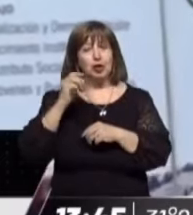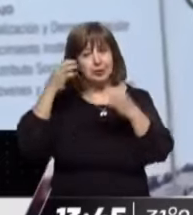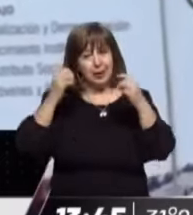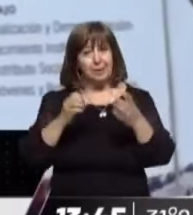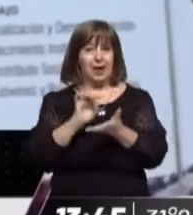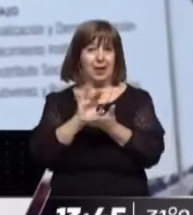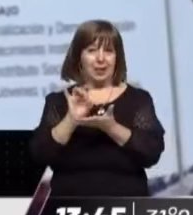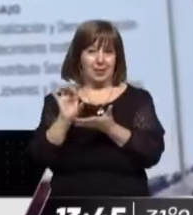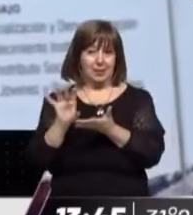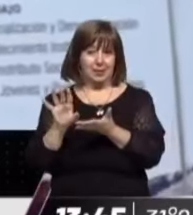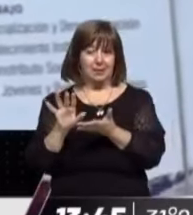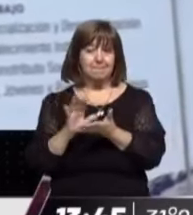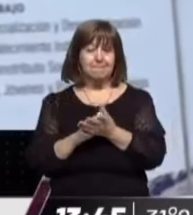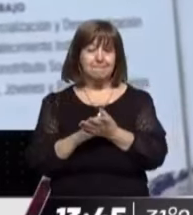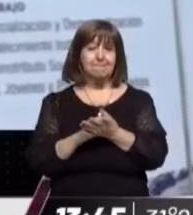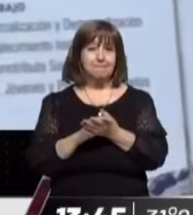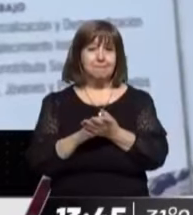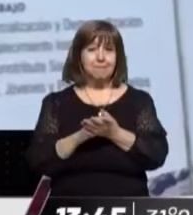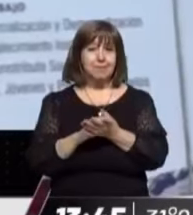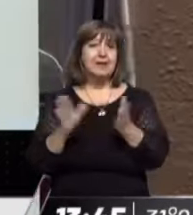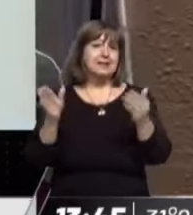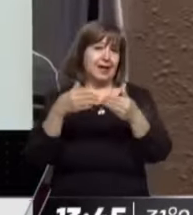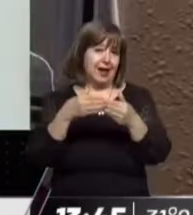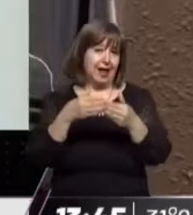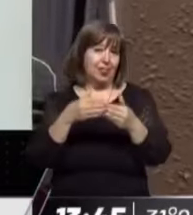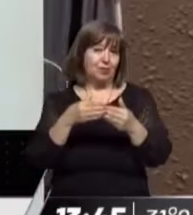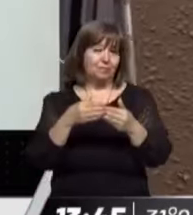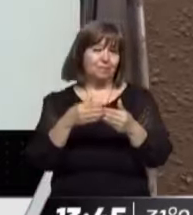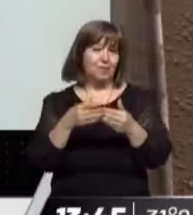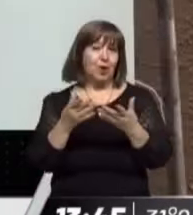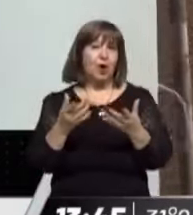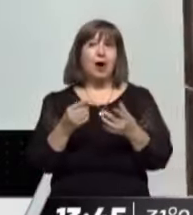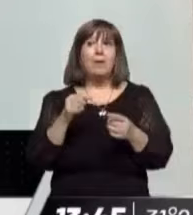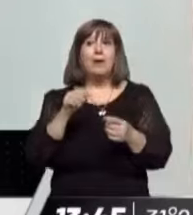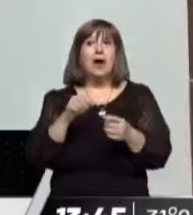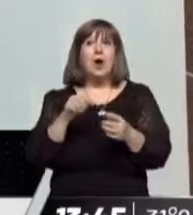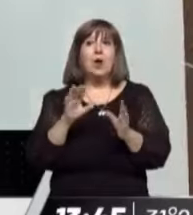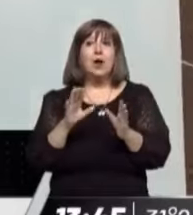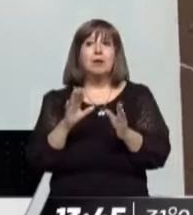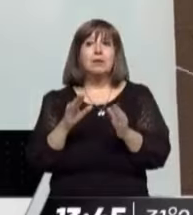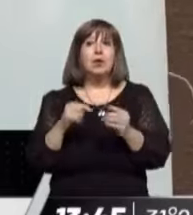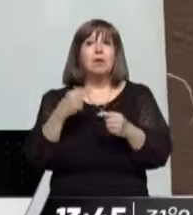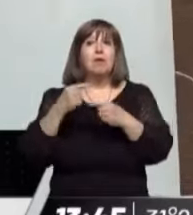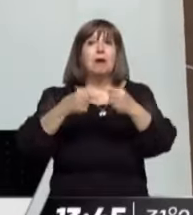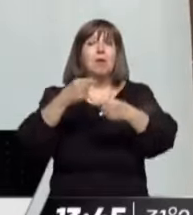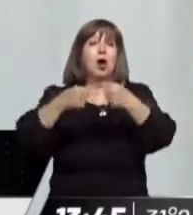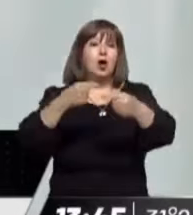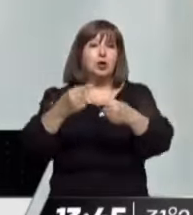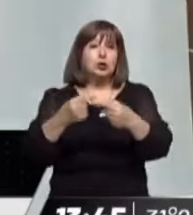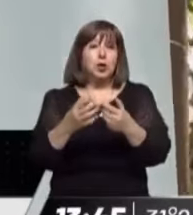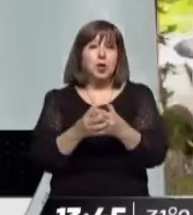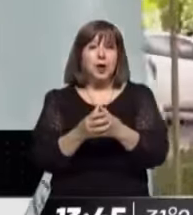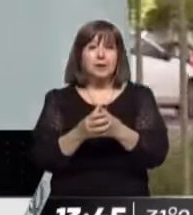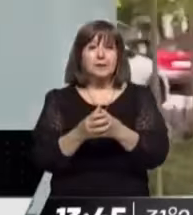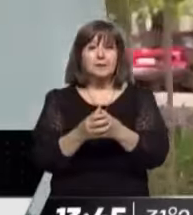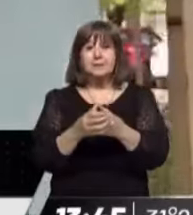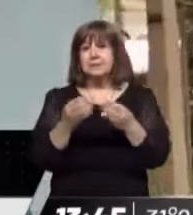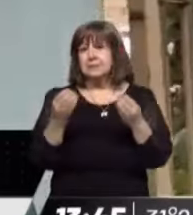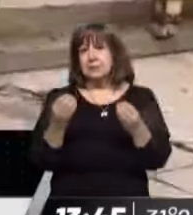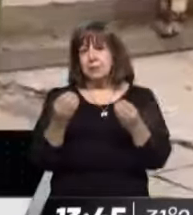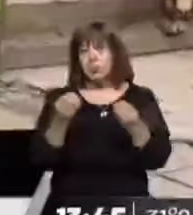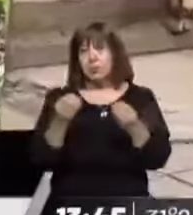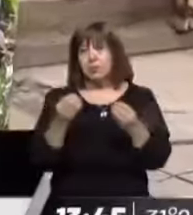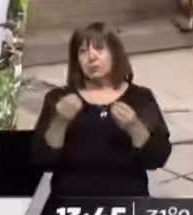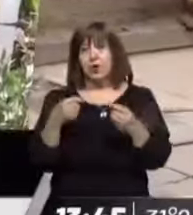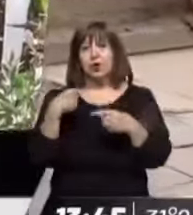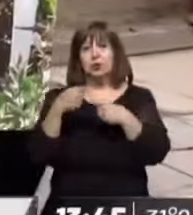ponerlo ahora tenemos que ver cómo hacemos en el día sigui además acompañarnos como compañeros y ver qué posibilidad